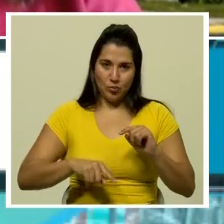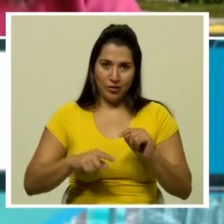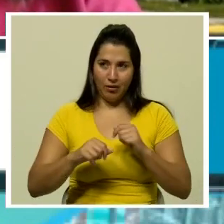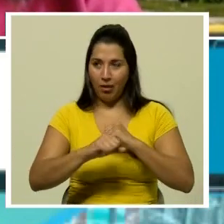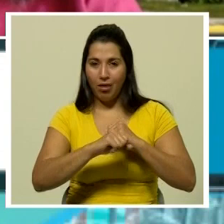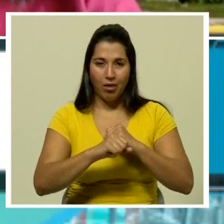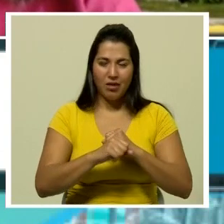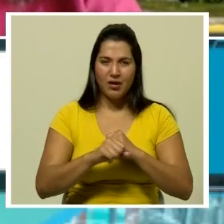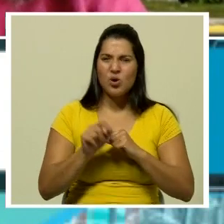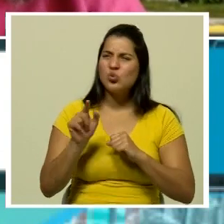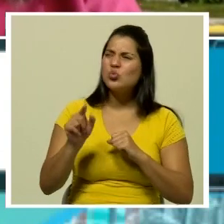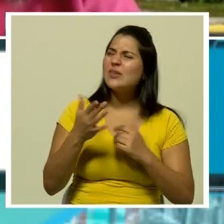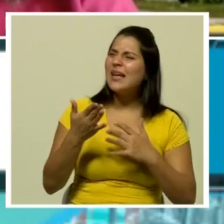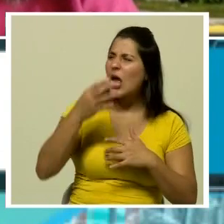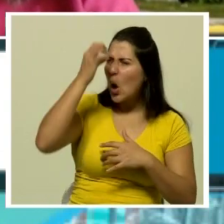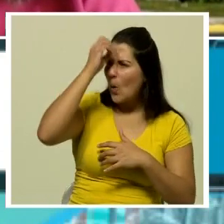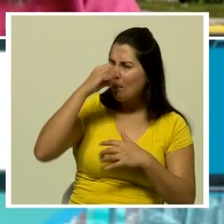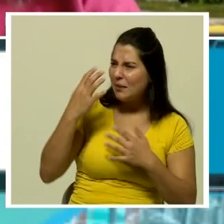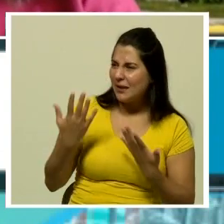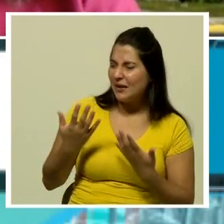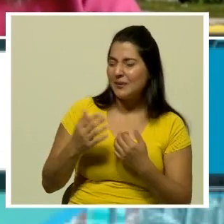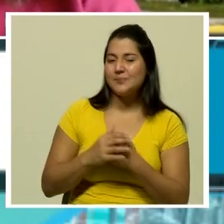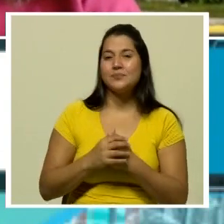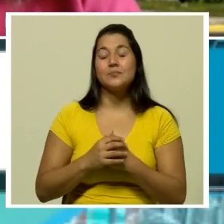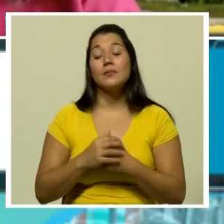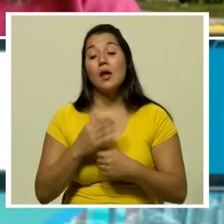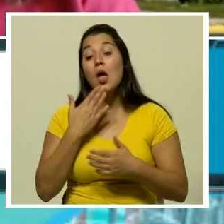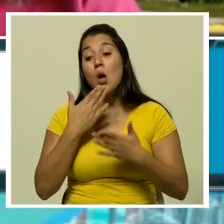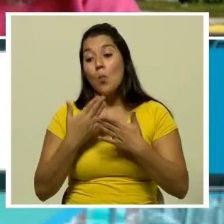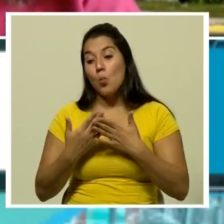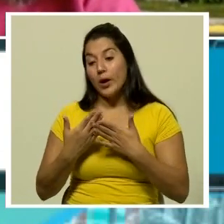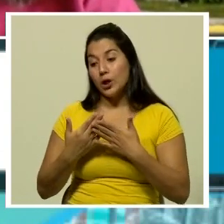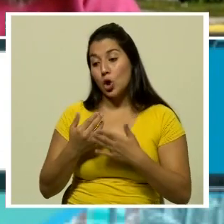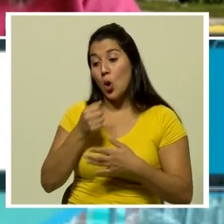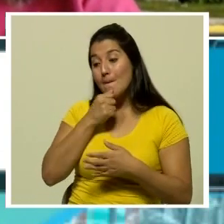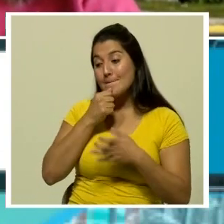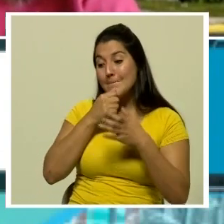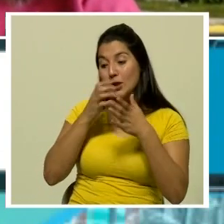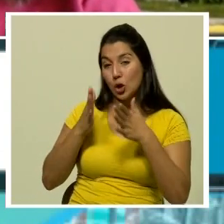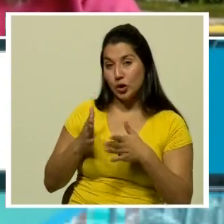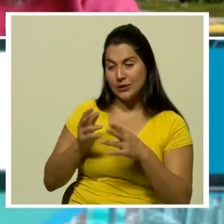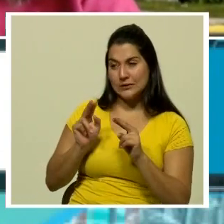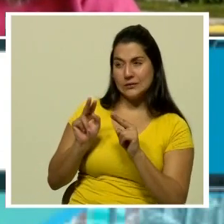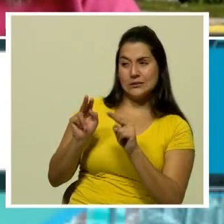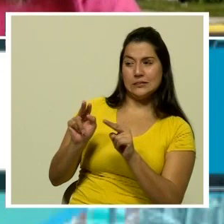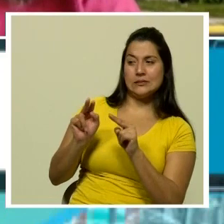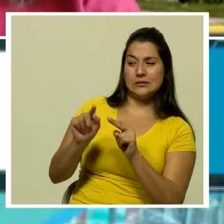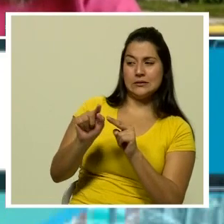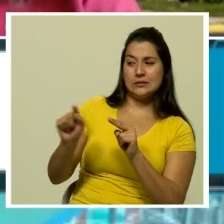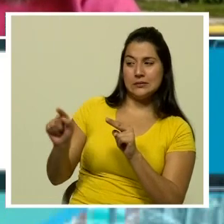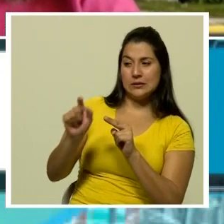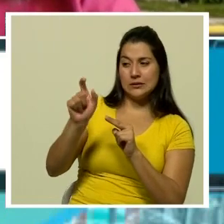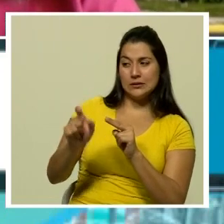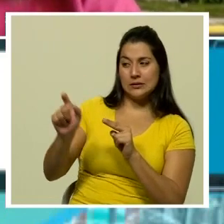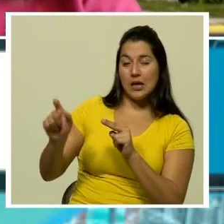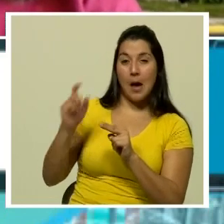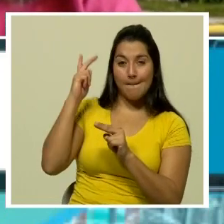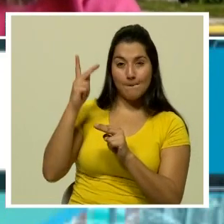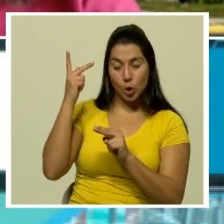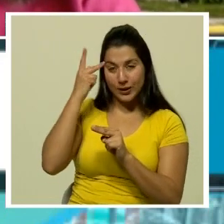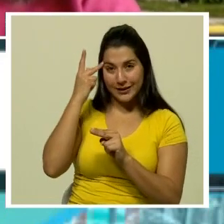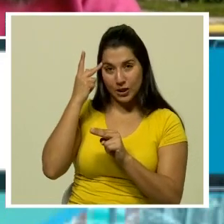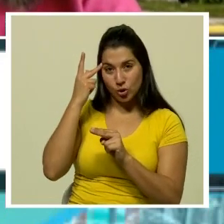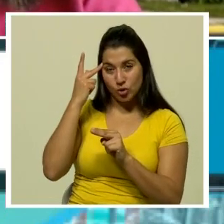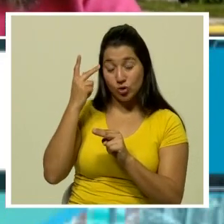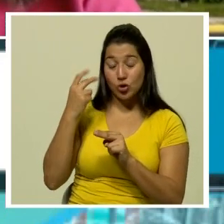Bueno, desde la acera en la que estamos siempre los periodistas observando el escenario de los actores políticos,